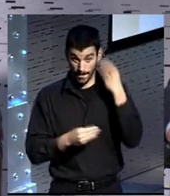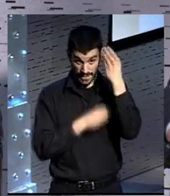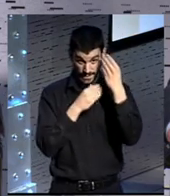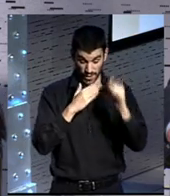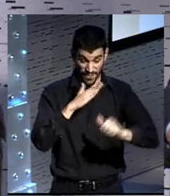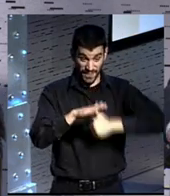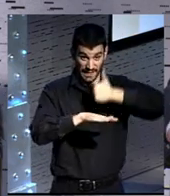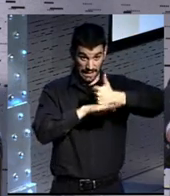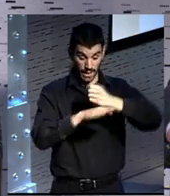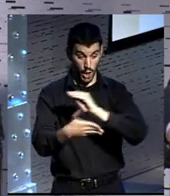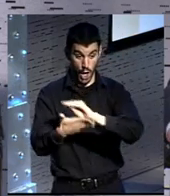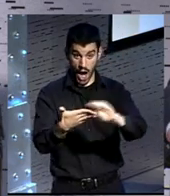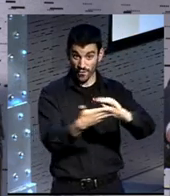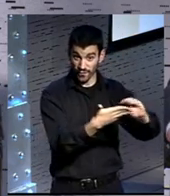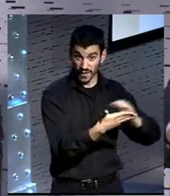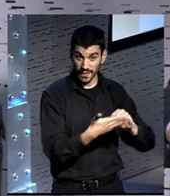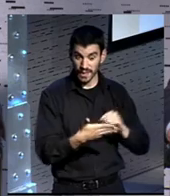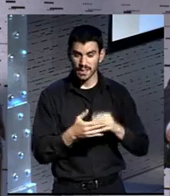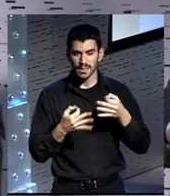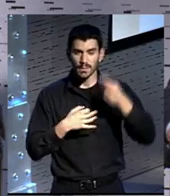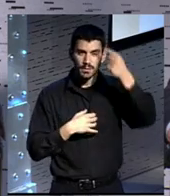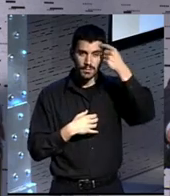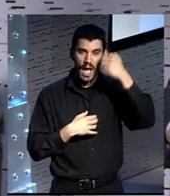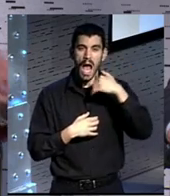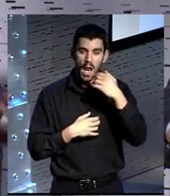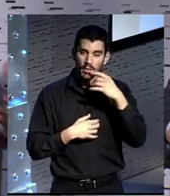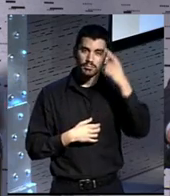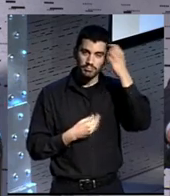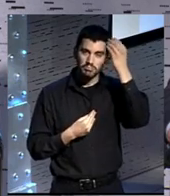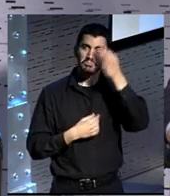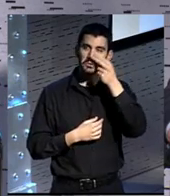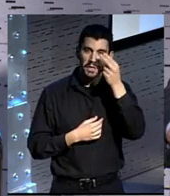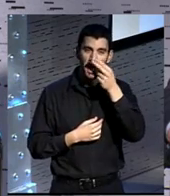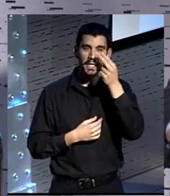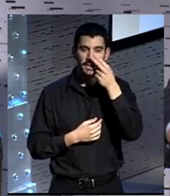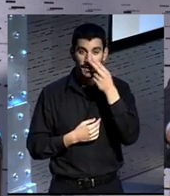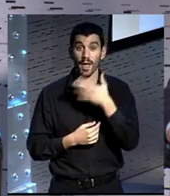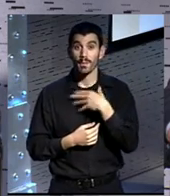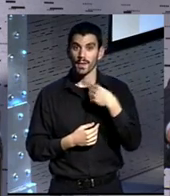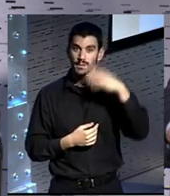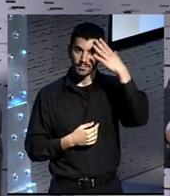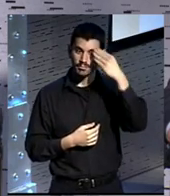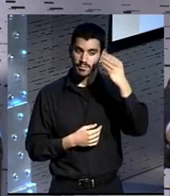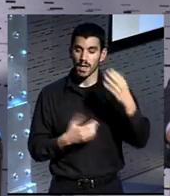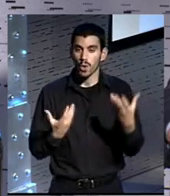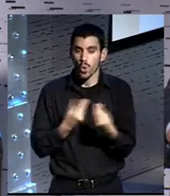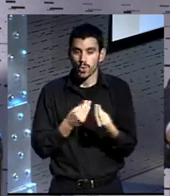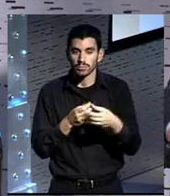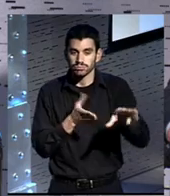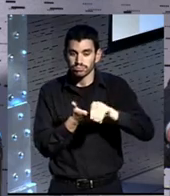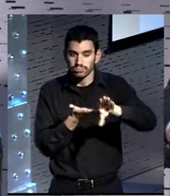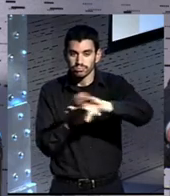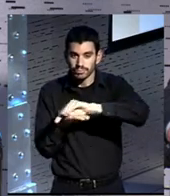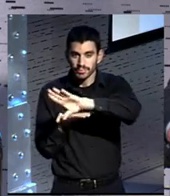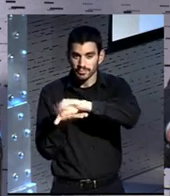muchas veces tienen en su cabeza o en su experiencia diaria buenas prácticas que sería bueno ser capaces de aglutinar y de captar,